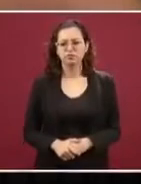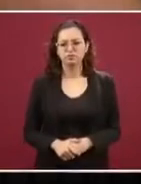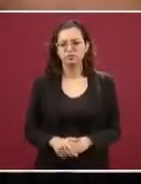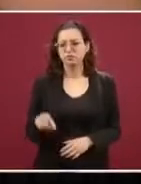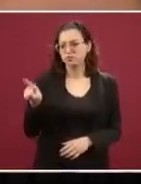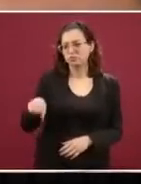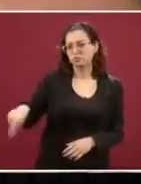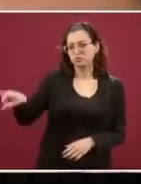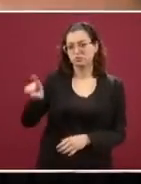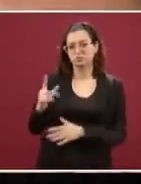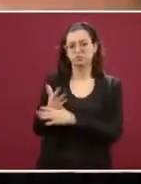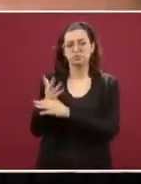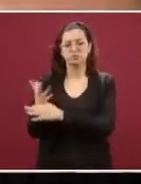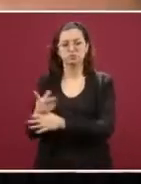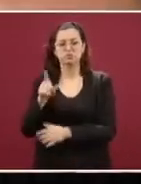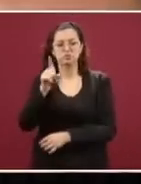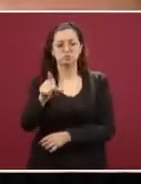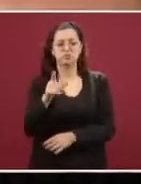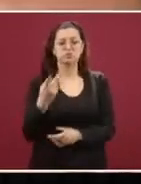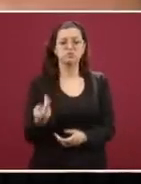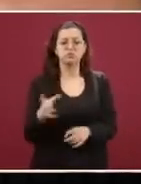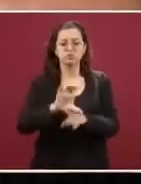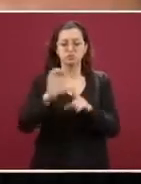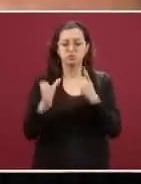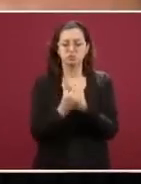presidencial que está en la Comisión Nacional de Mejora